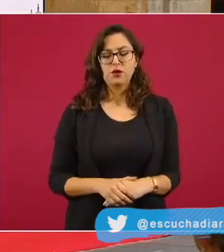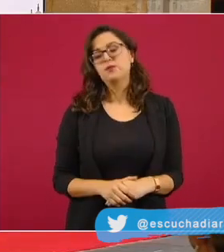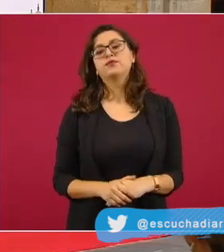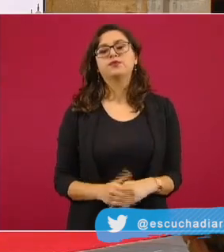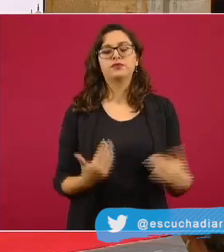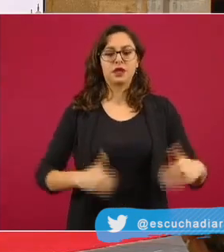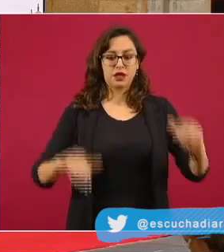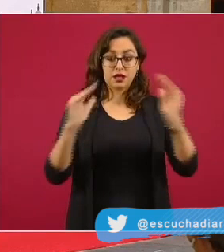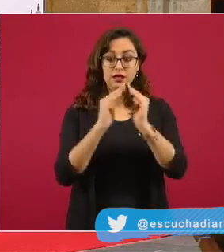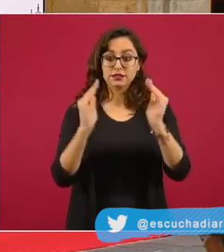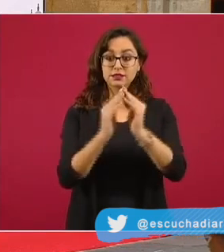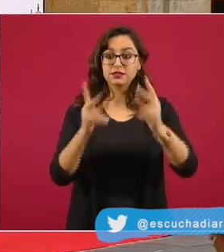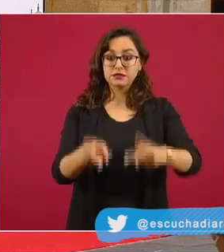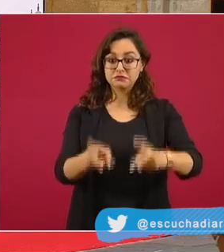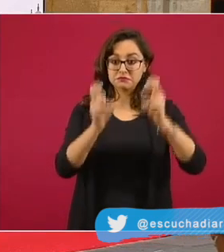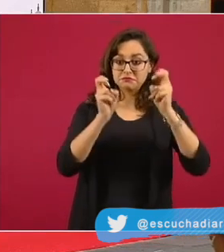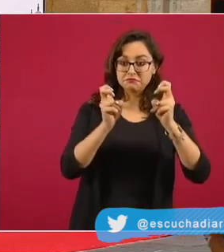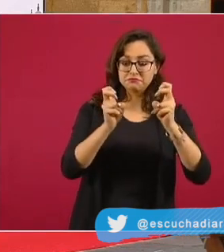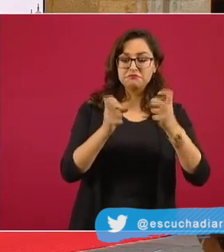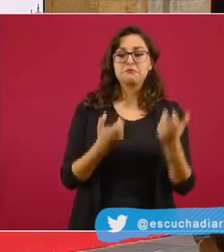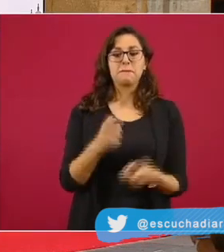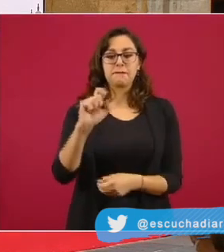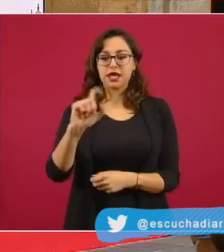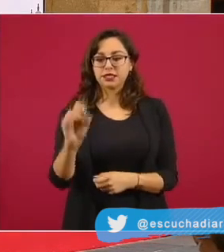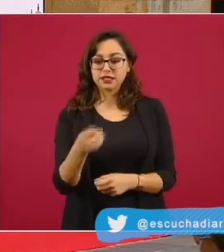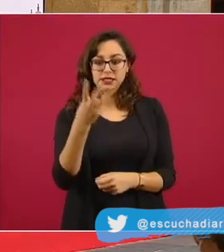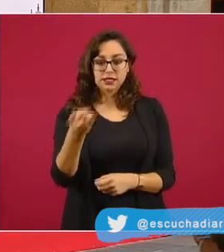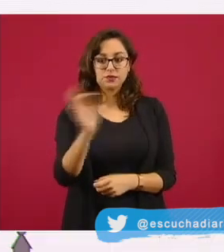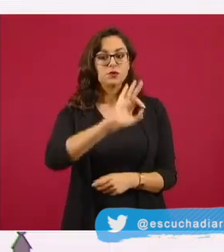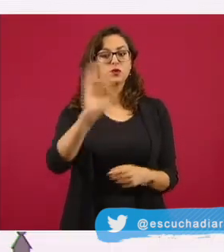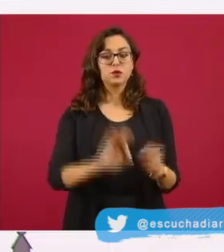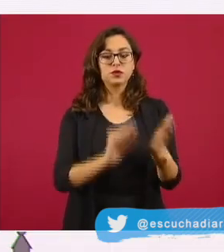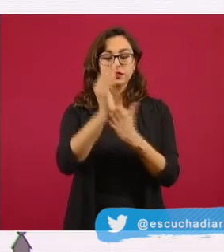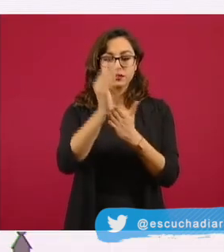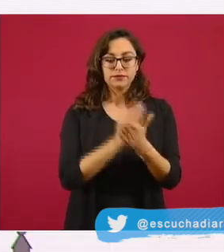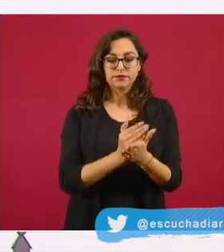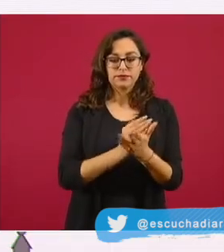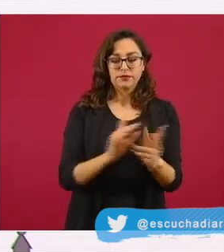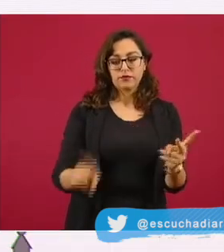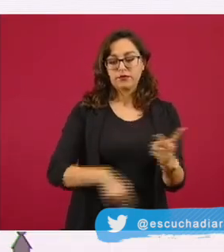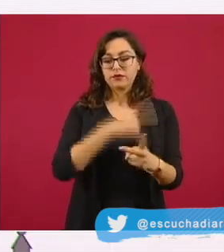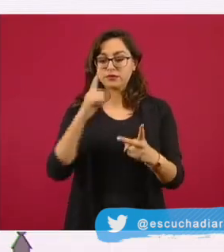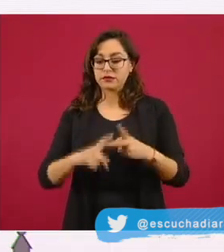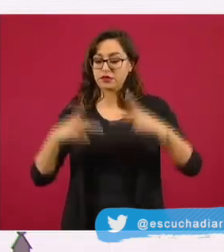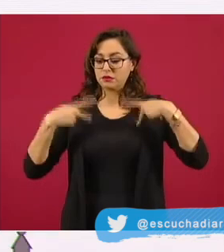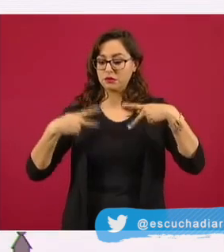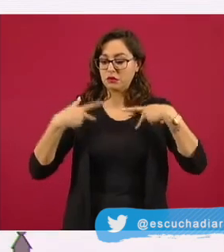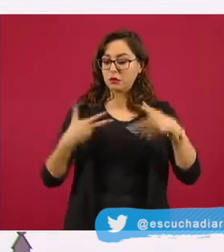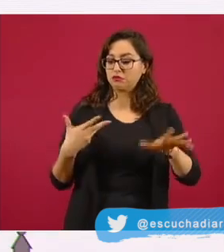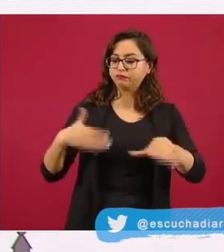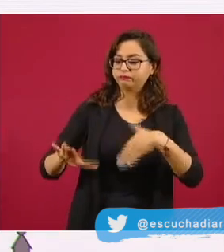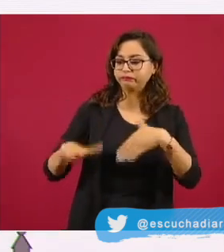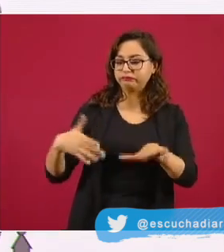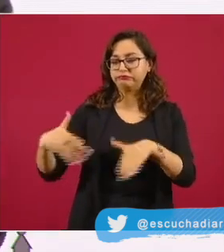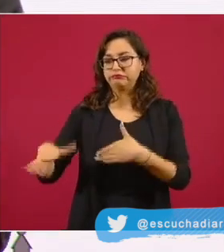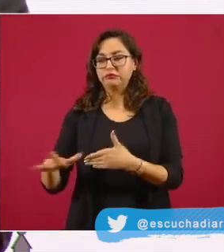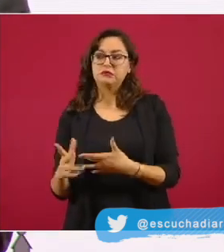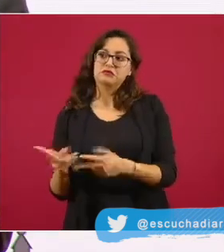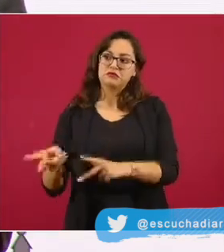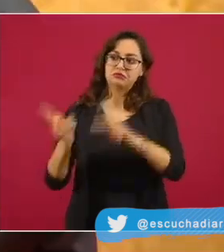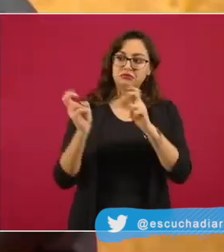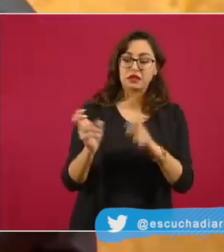casa habitación se ha reducido en 23%, el robo a transeúnte en